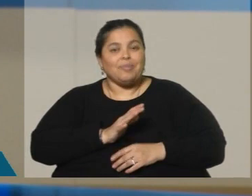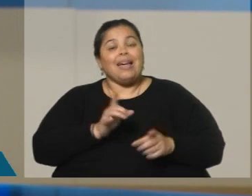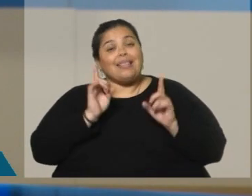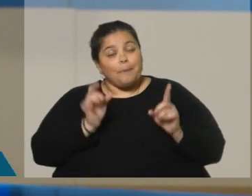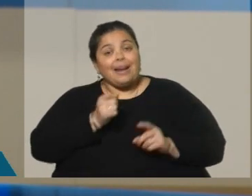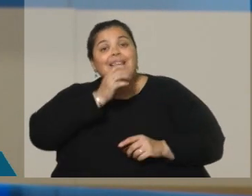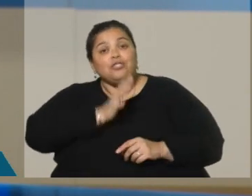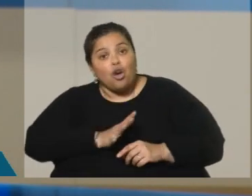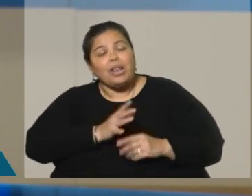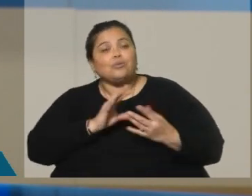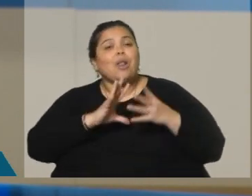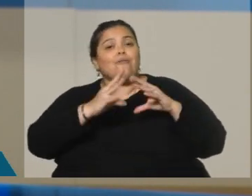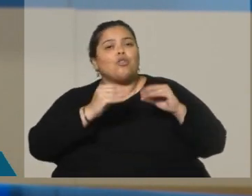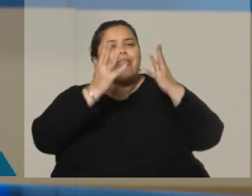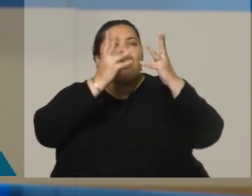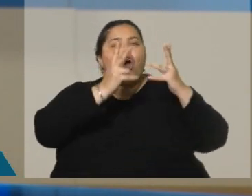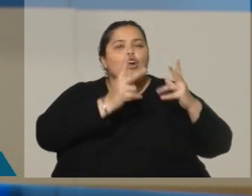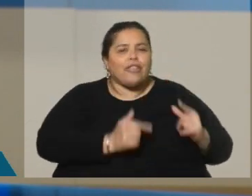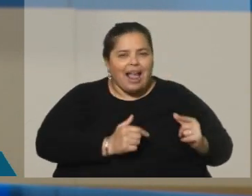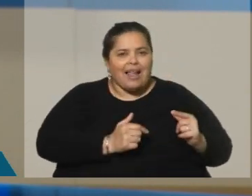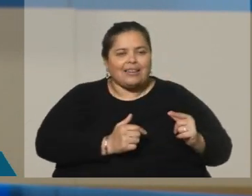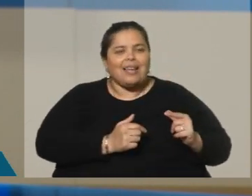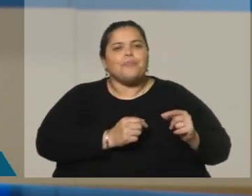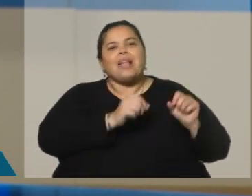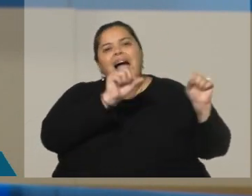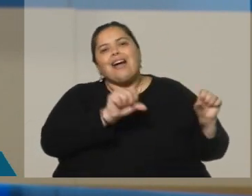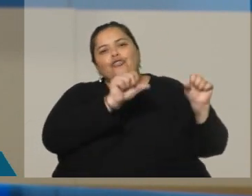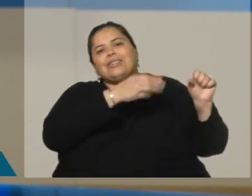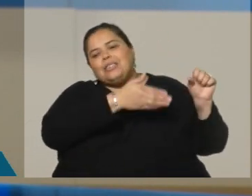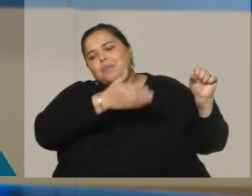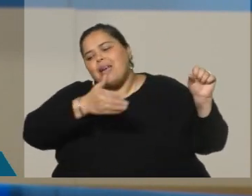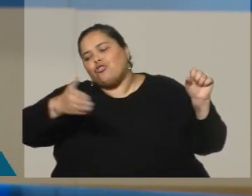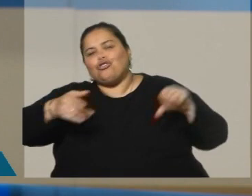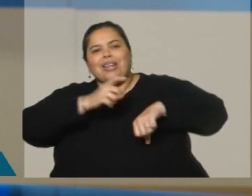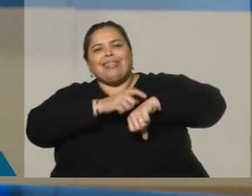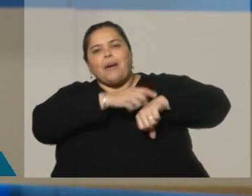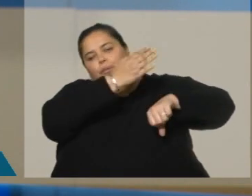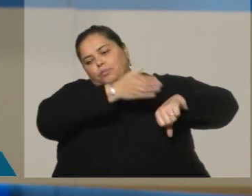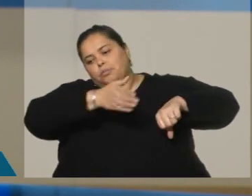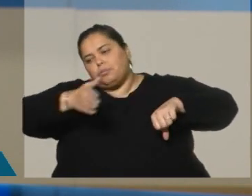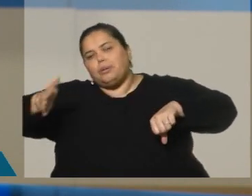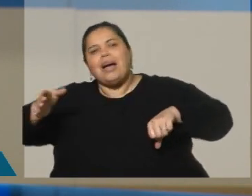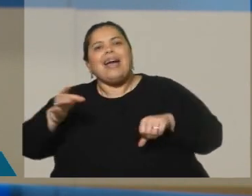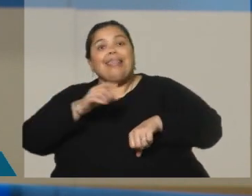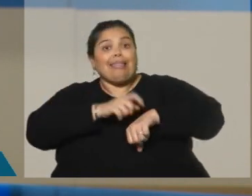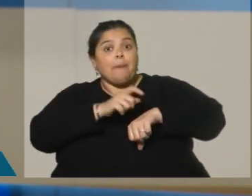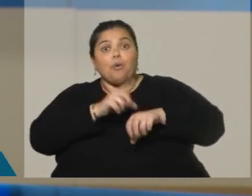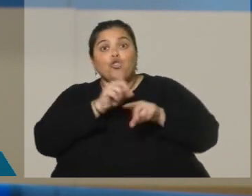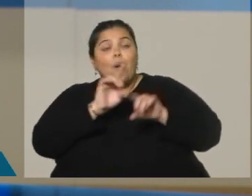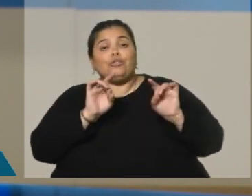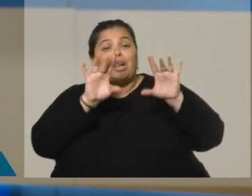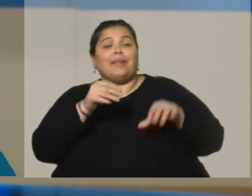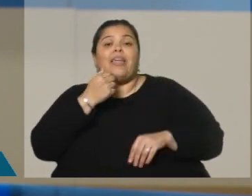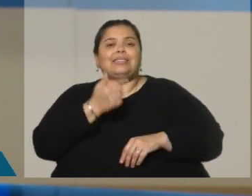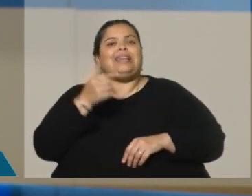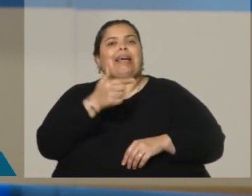una ordenación de los acontecimientos en el tiempo y a veces es el tiempo no es solamente datar un mes y